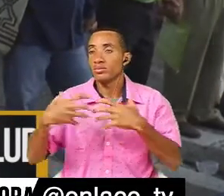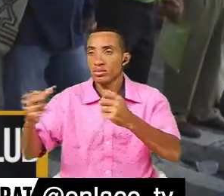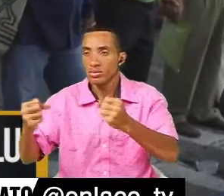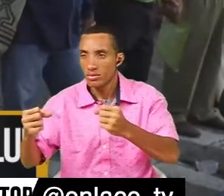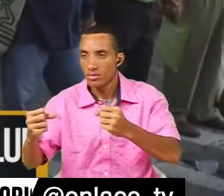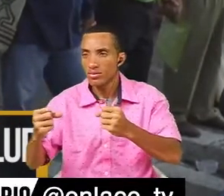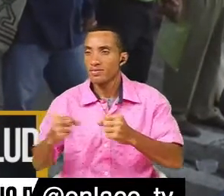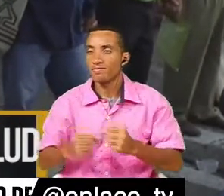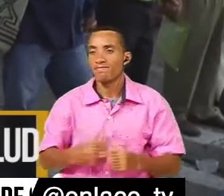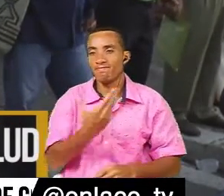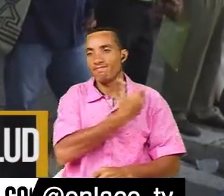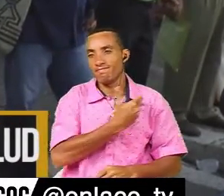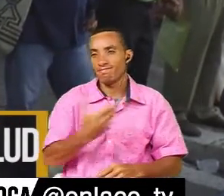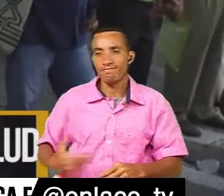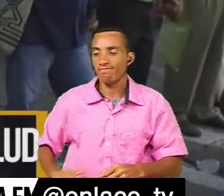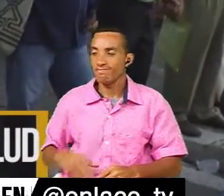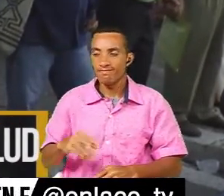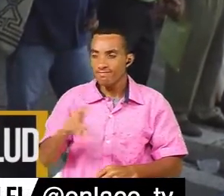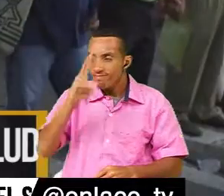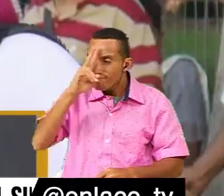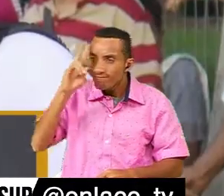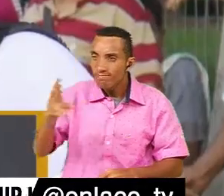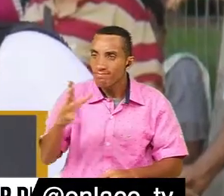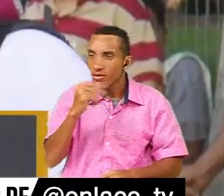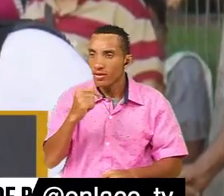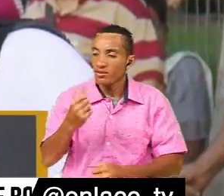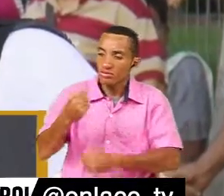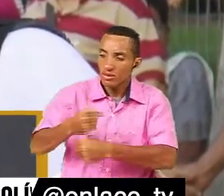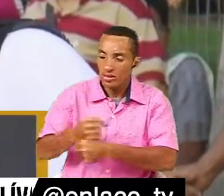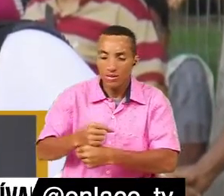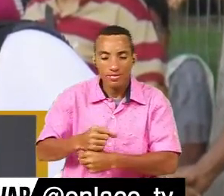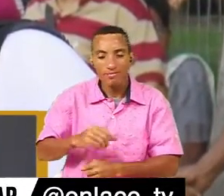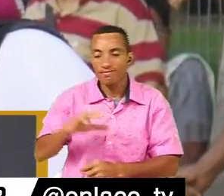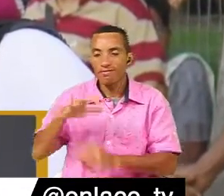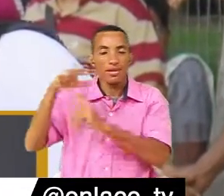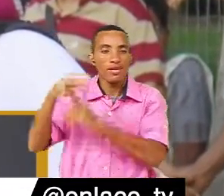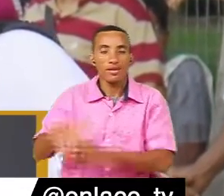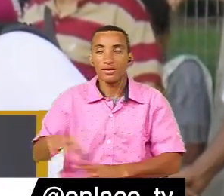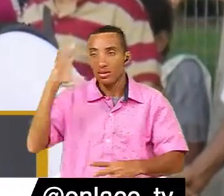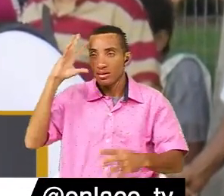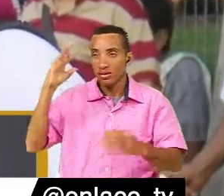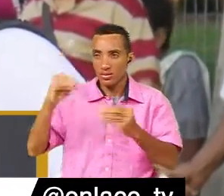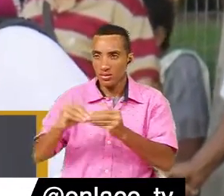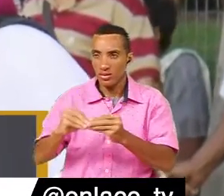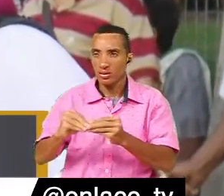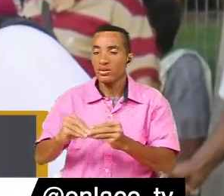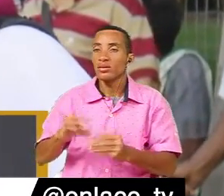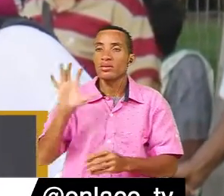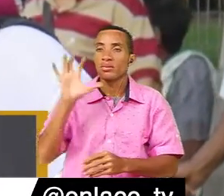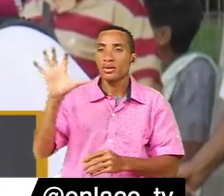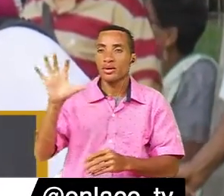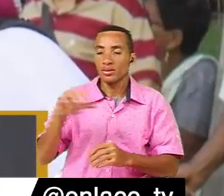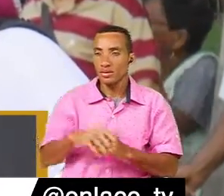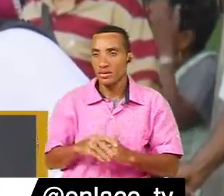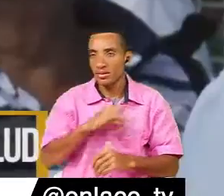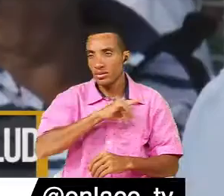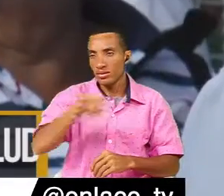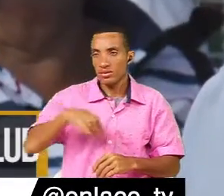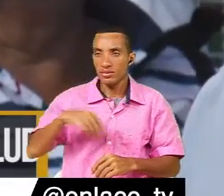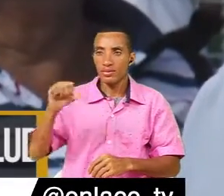un presidente que ha desconocido todas las garantías laborales y todos los acuerdos hechos con el país y con nuestro